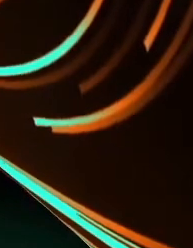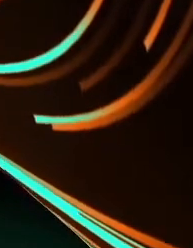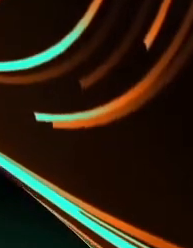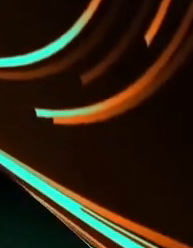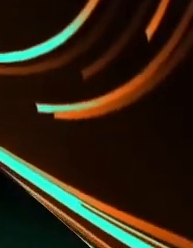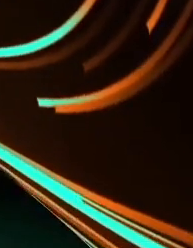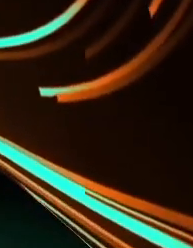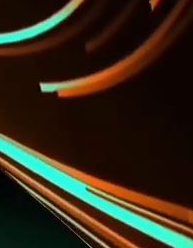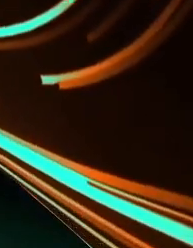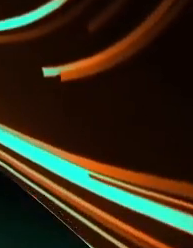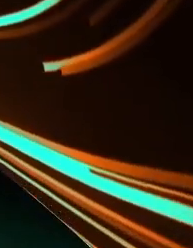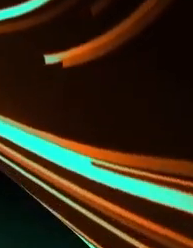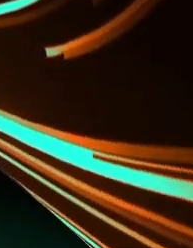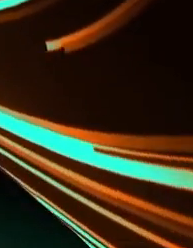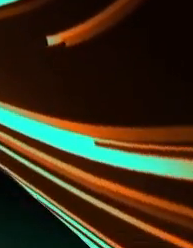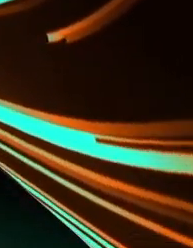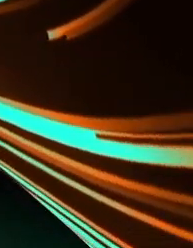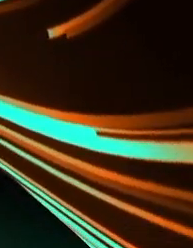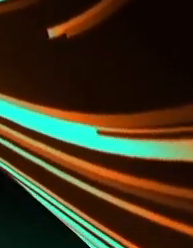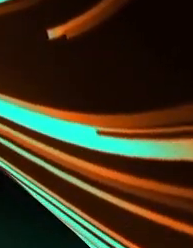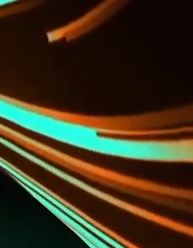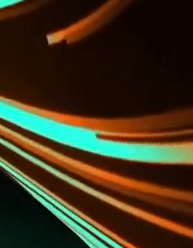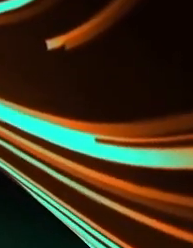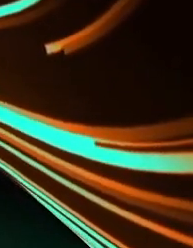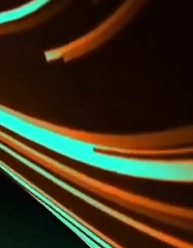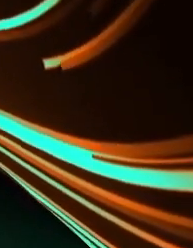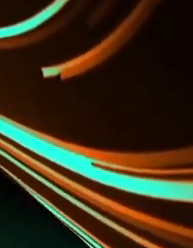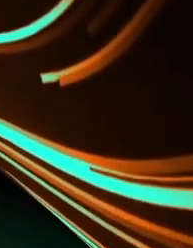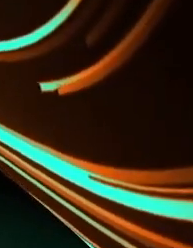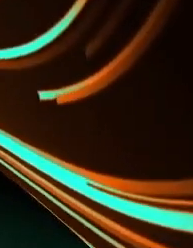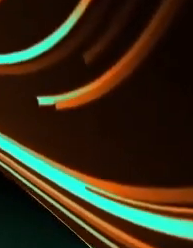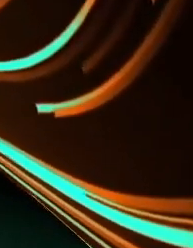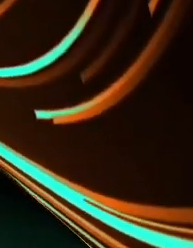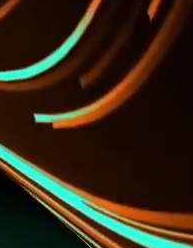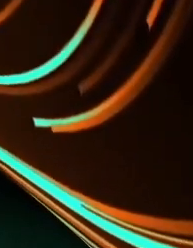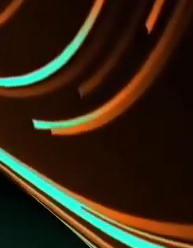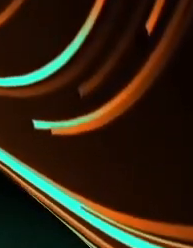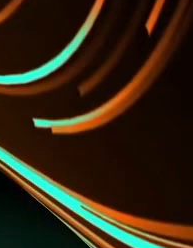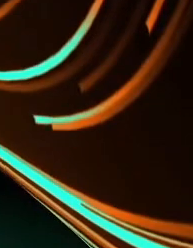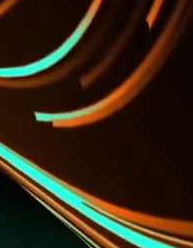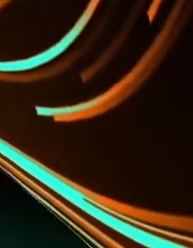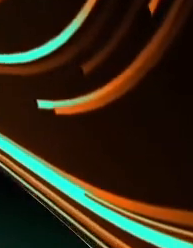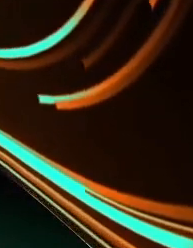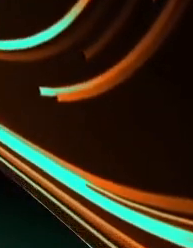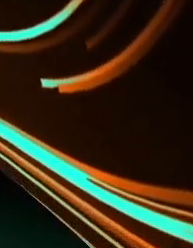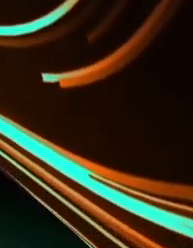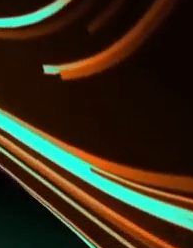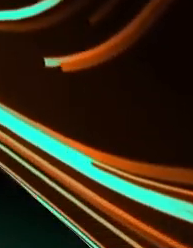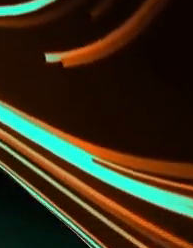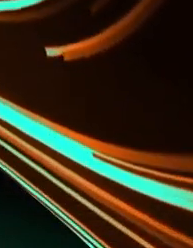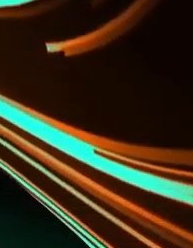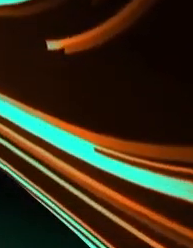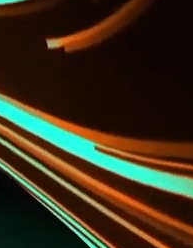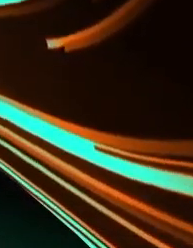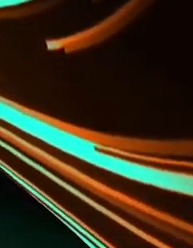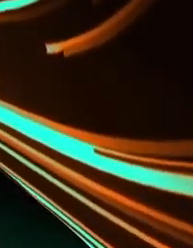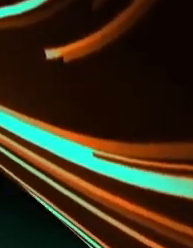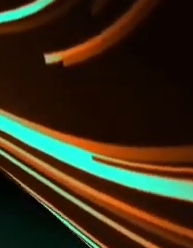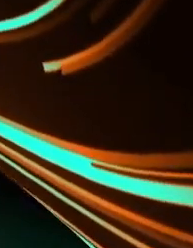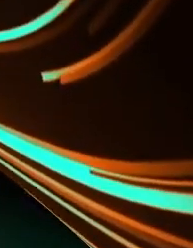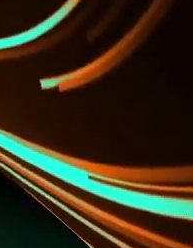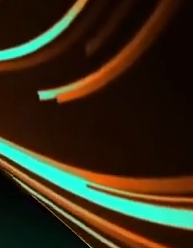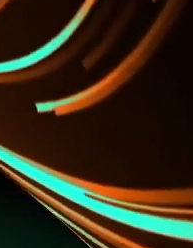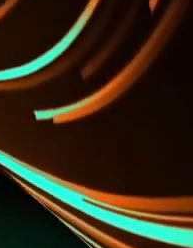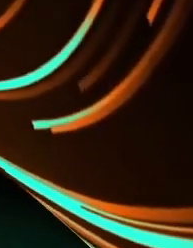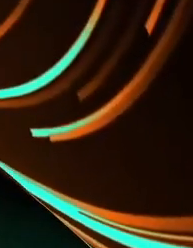Esa se me ocurre de varias estrategias que podrían un poco balancear el desafío,